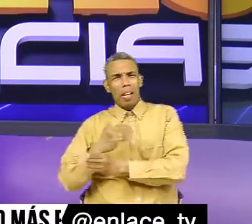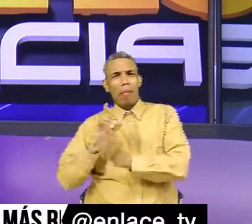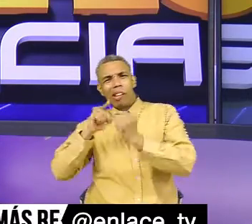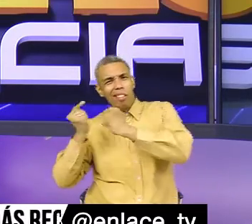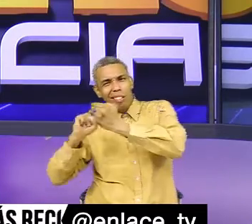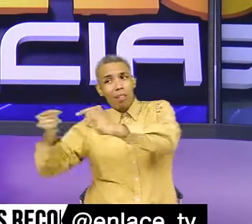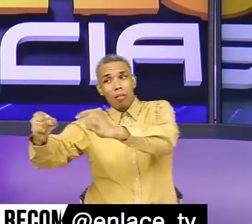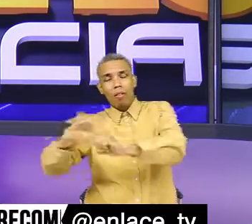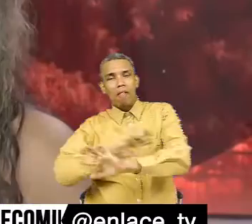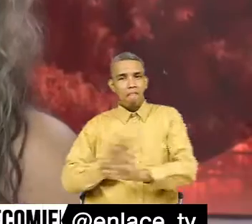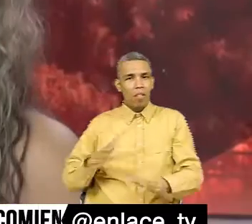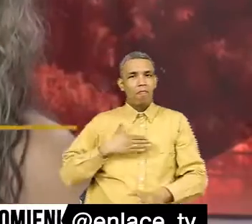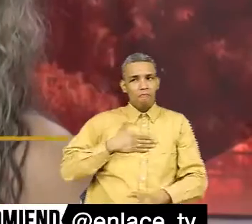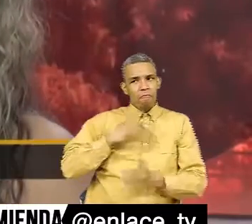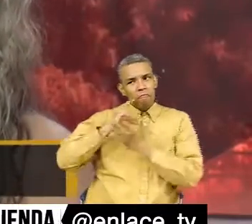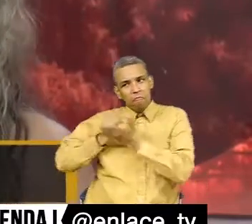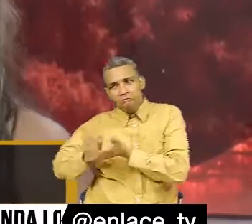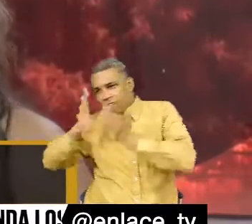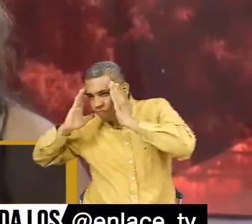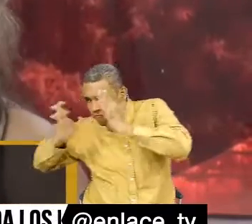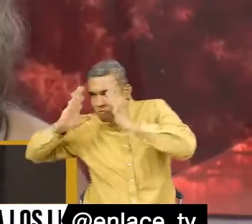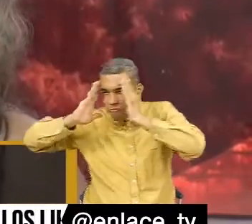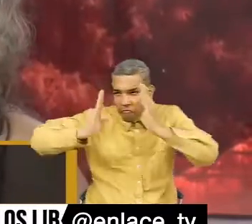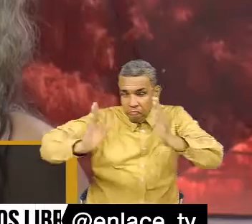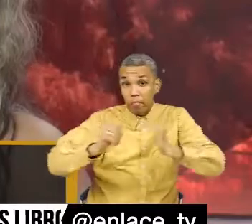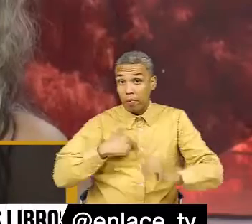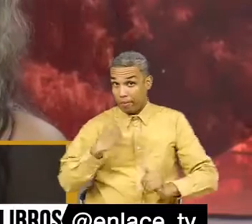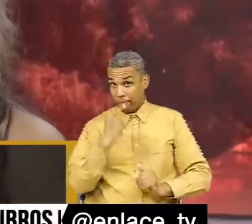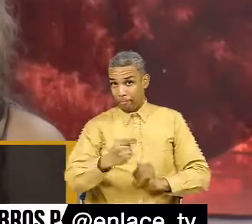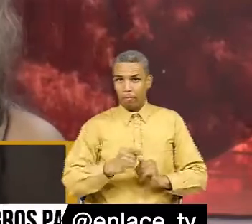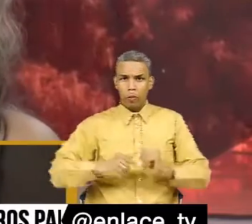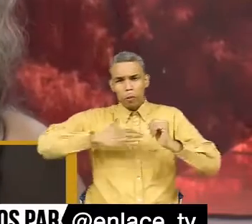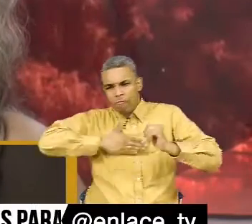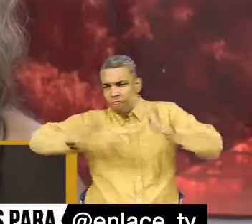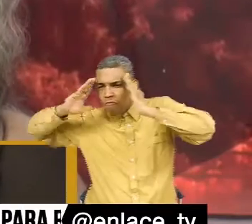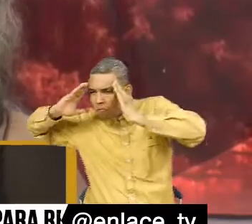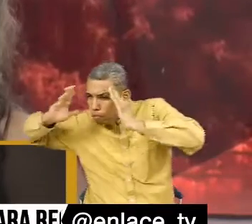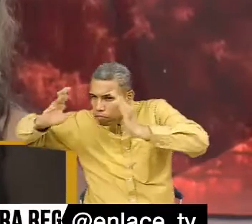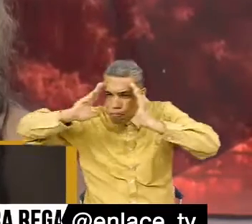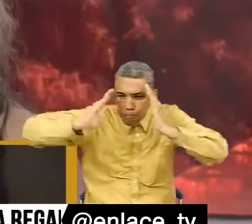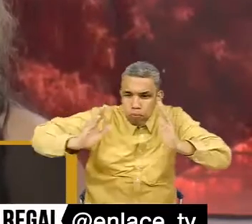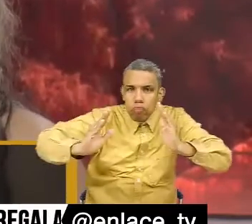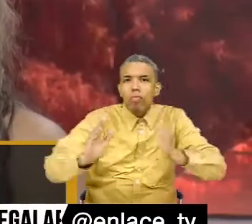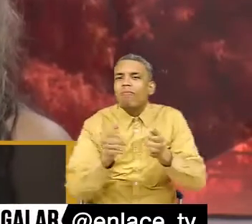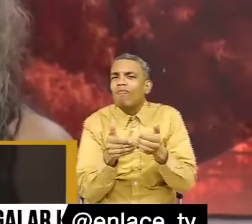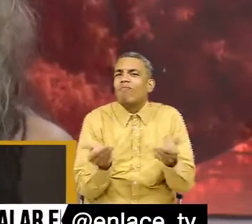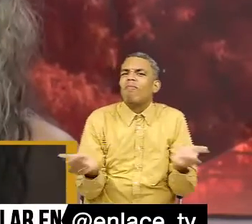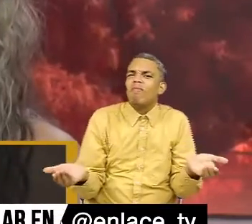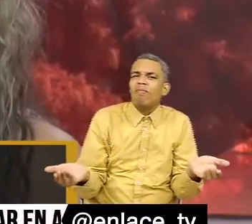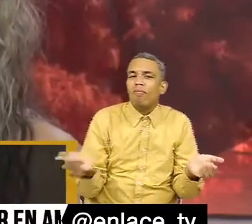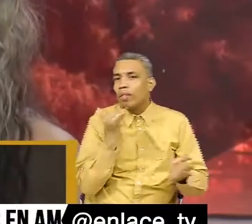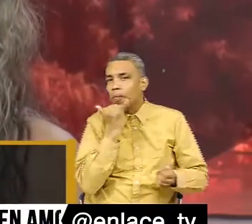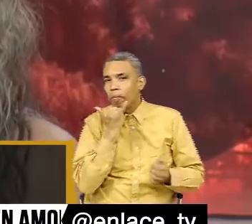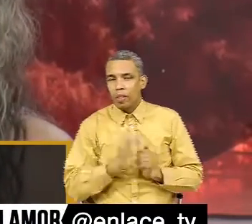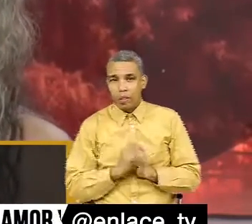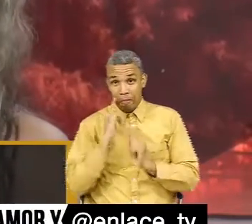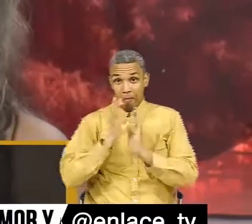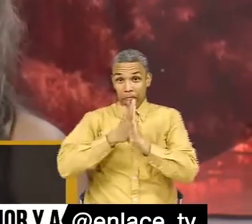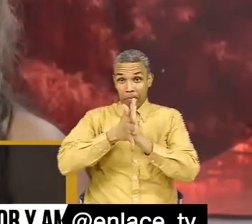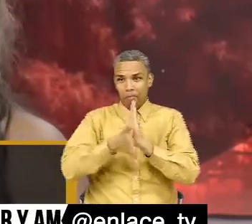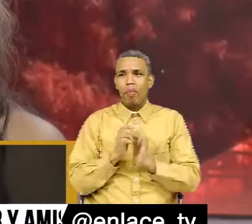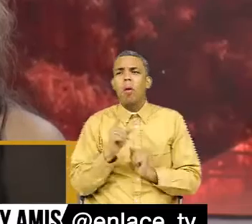ciudad. Estamos atentos a actuar de la manera que nos corresponde hacerlo para continuar